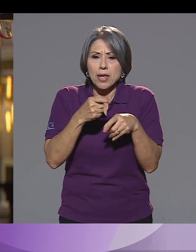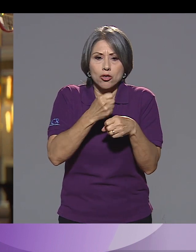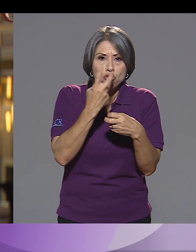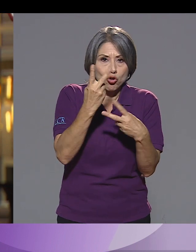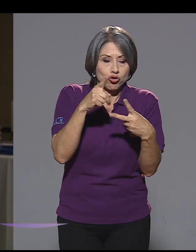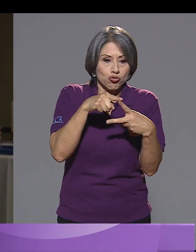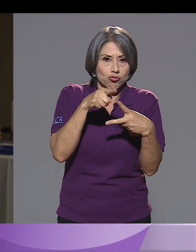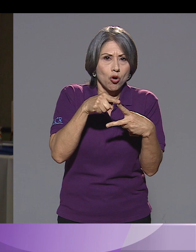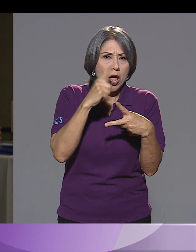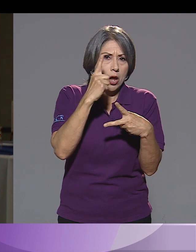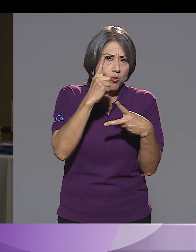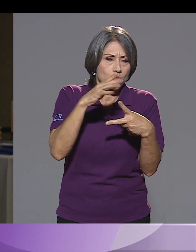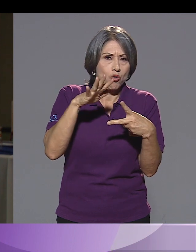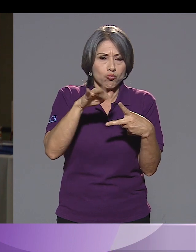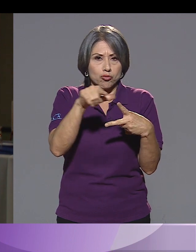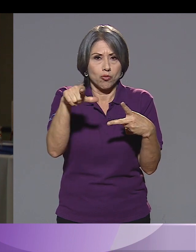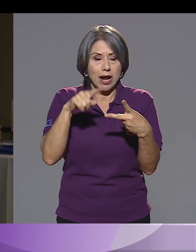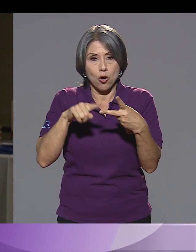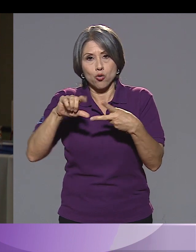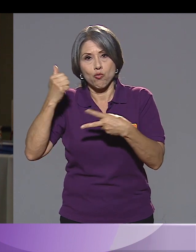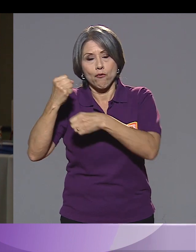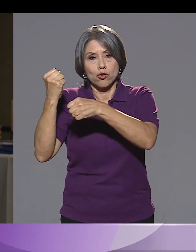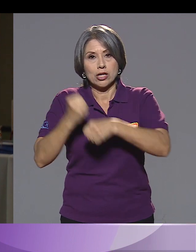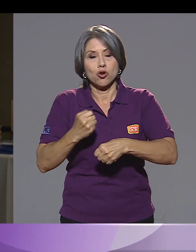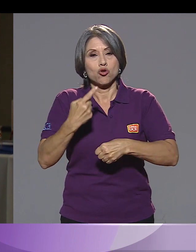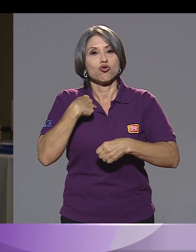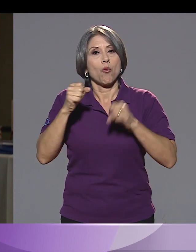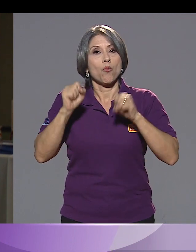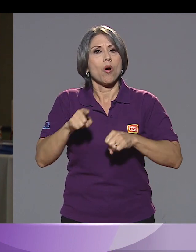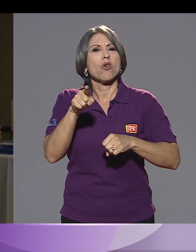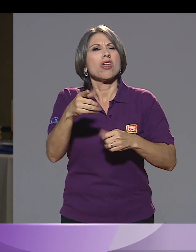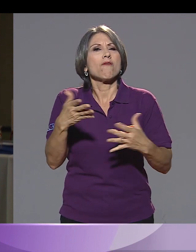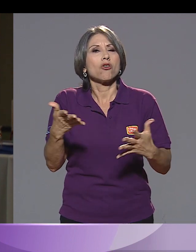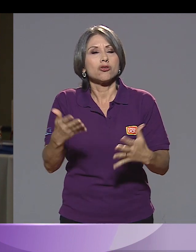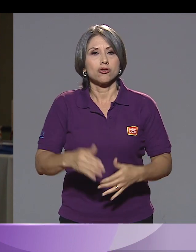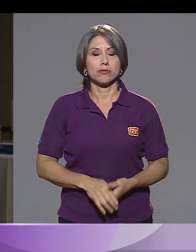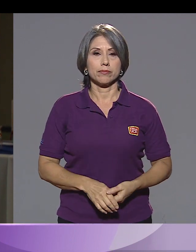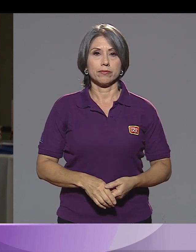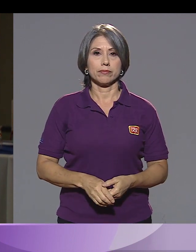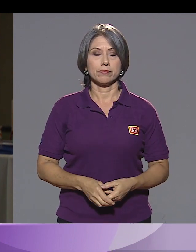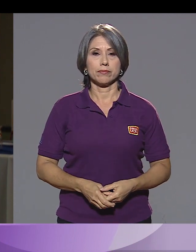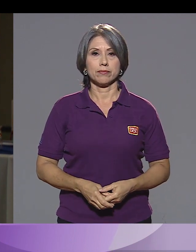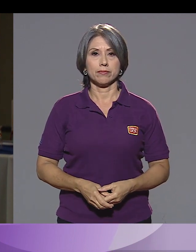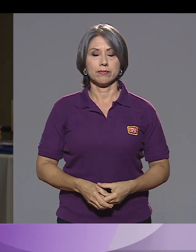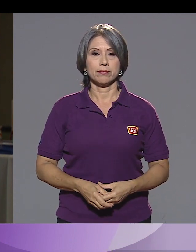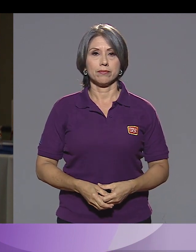Pueblos. Me siento muy orgullosa de recibir este premio. Ya habíamos tenido la